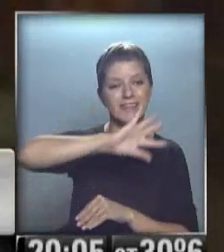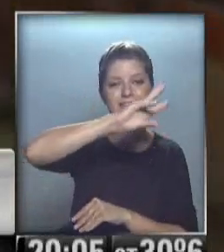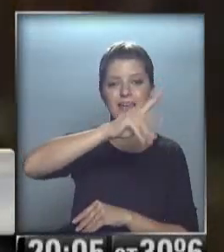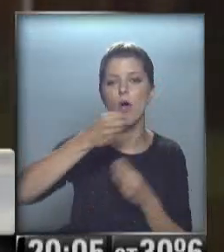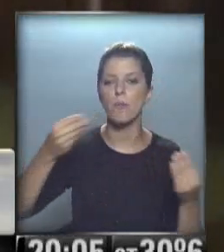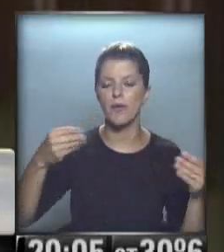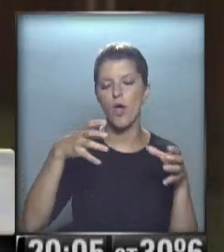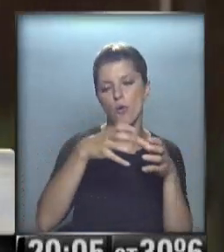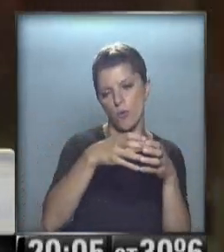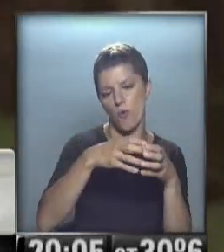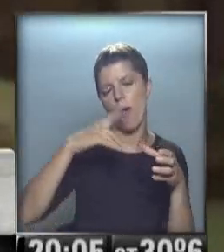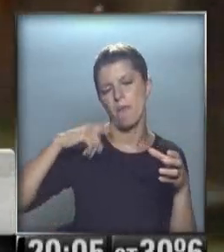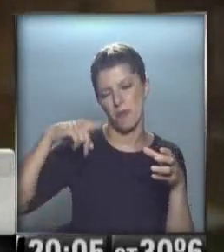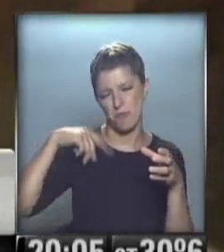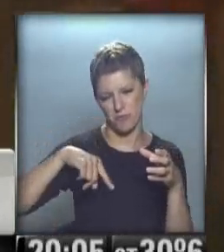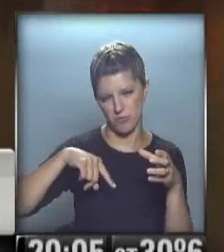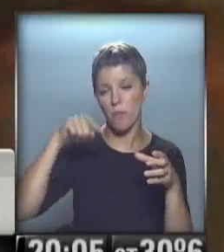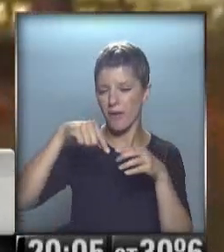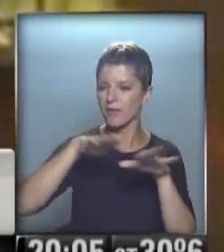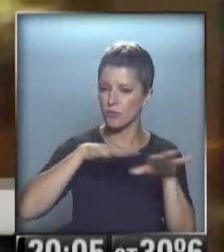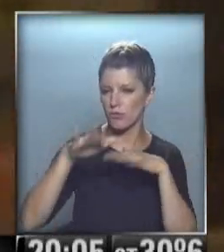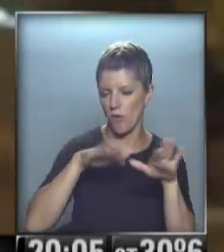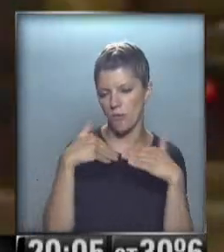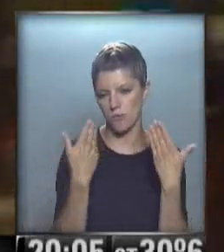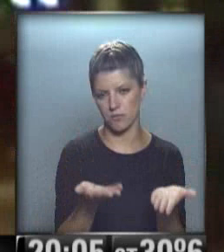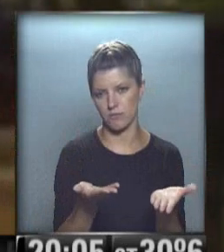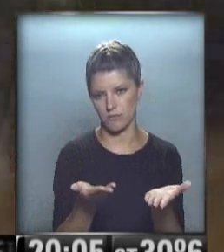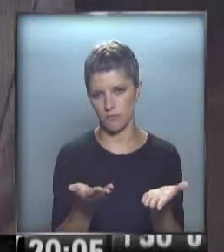por grupos logísticamente organizados para delinquir.